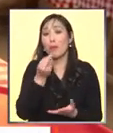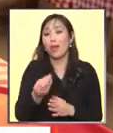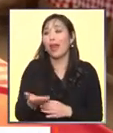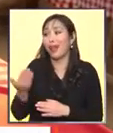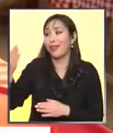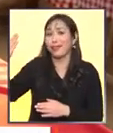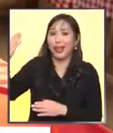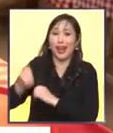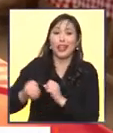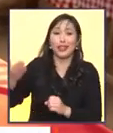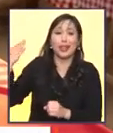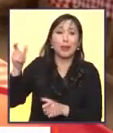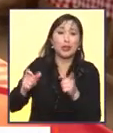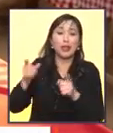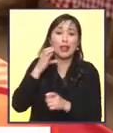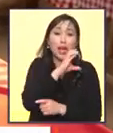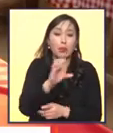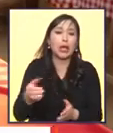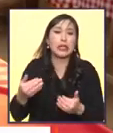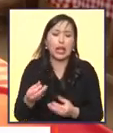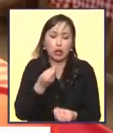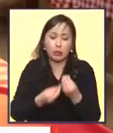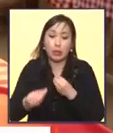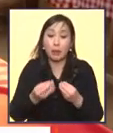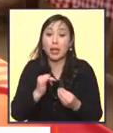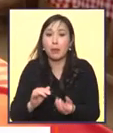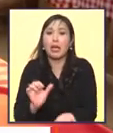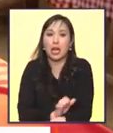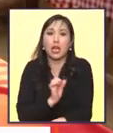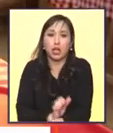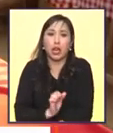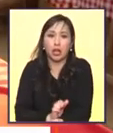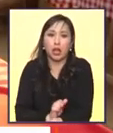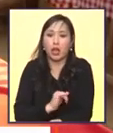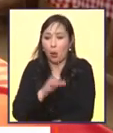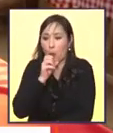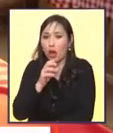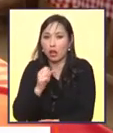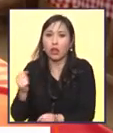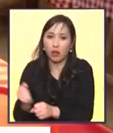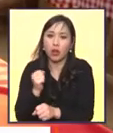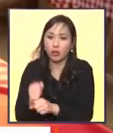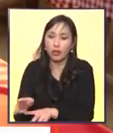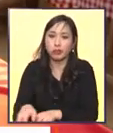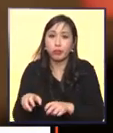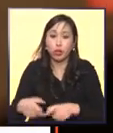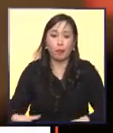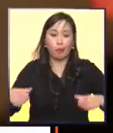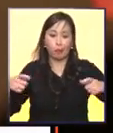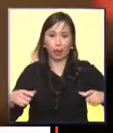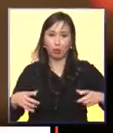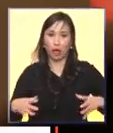épocas, los campesinos que necesitaban tener toda la energía posible para trabajar durante el día. Por eso, estos platos así